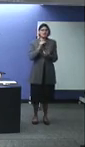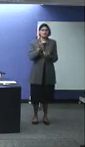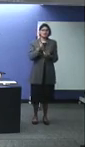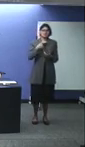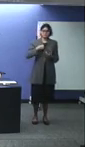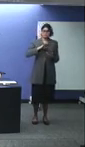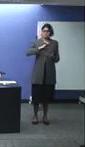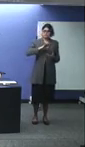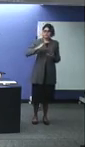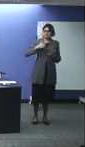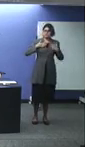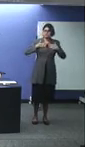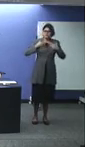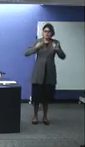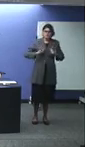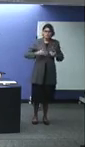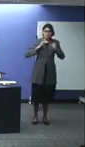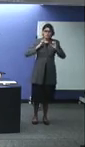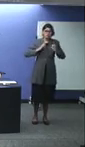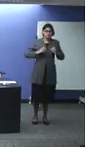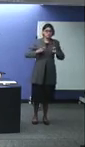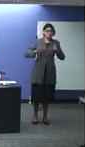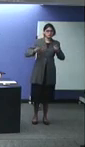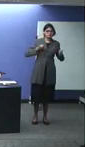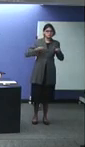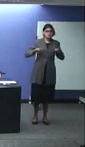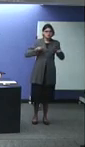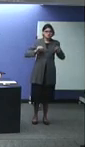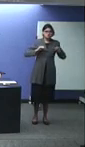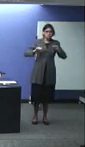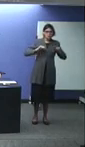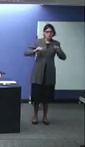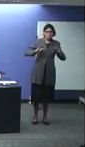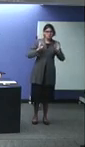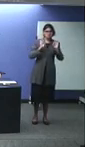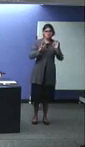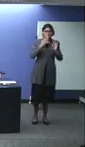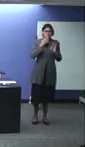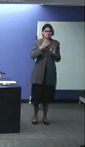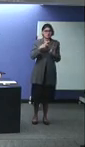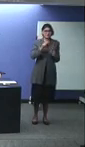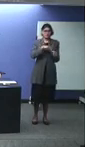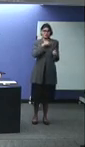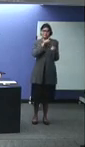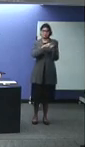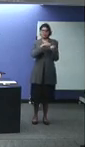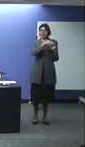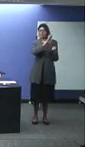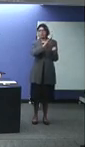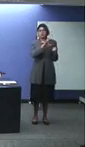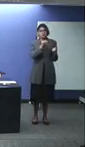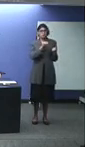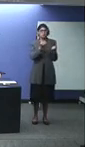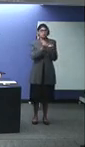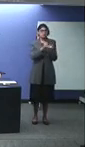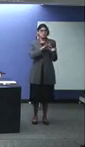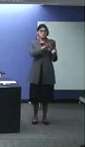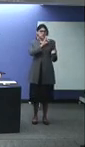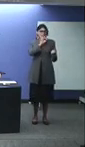yo tampoco excluiría el modelo médico del todo, porque hay necesidades importantes a nivel